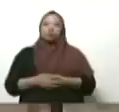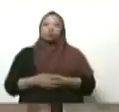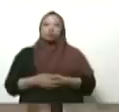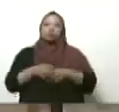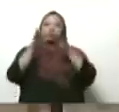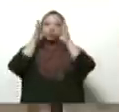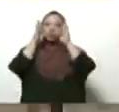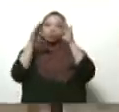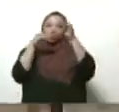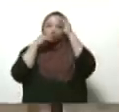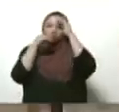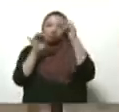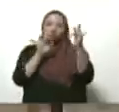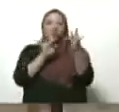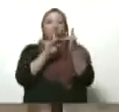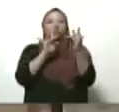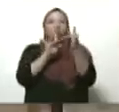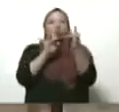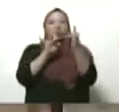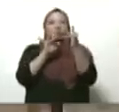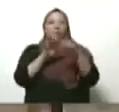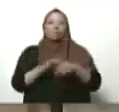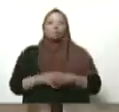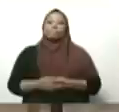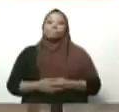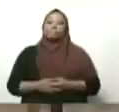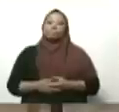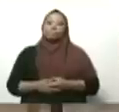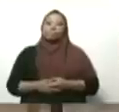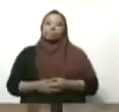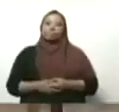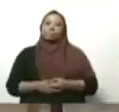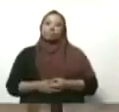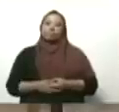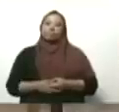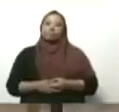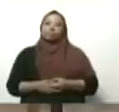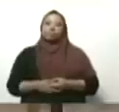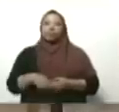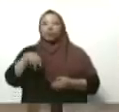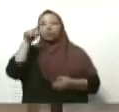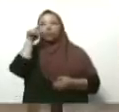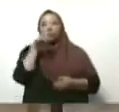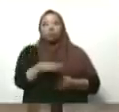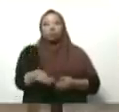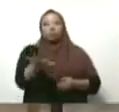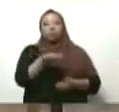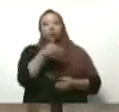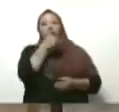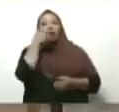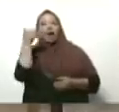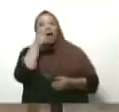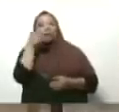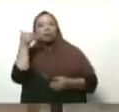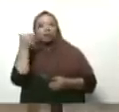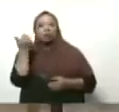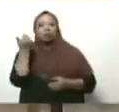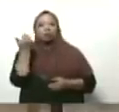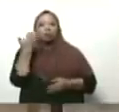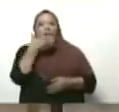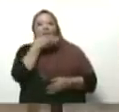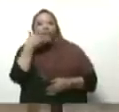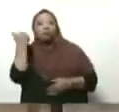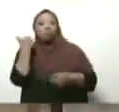atendido de manera directa directa el pueblo llegando con sus cartas con sus solicitudes